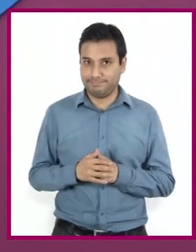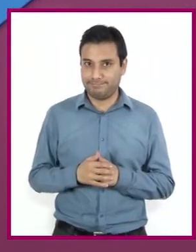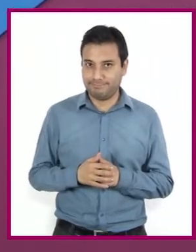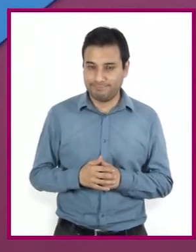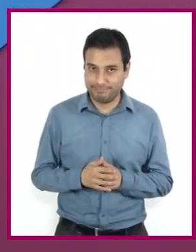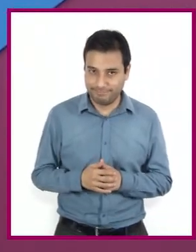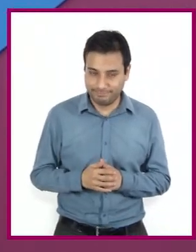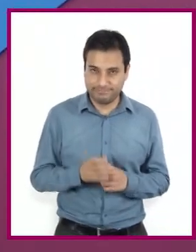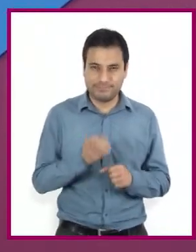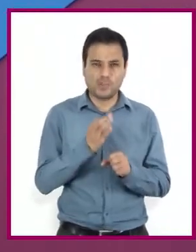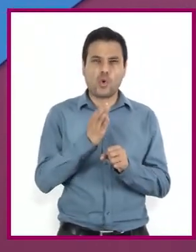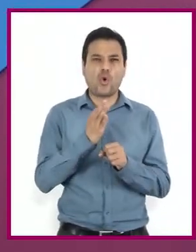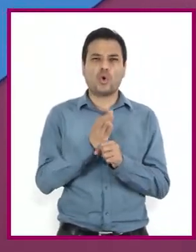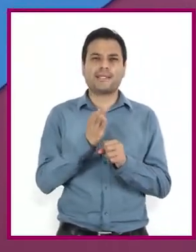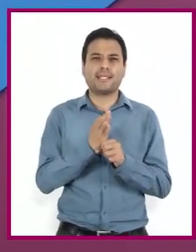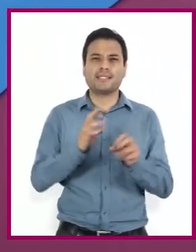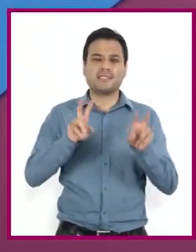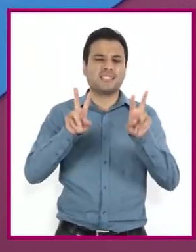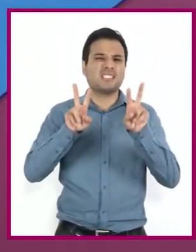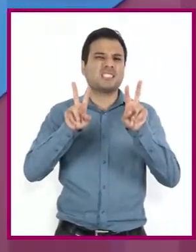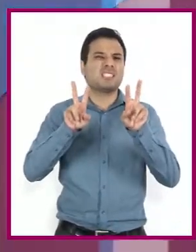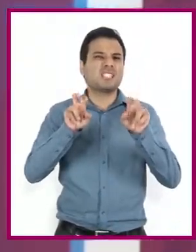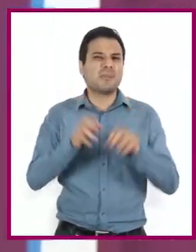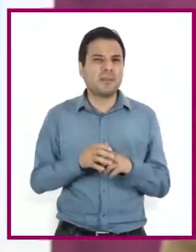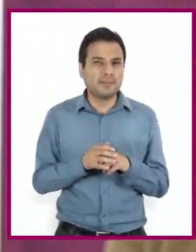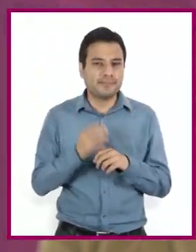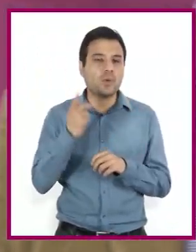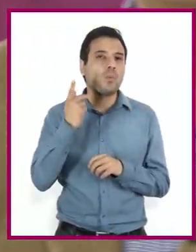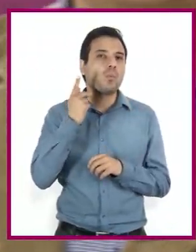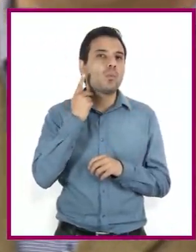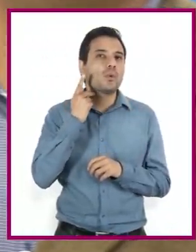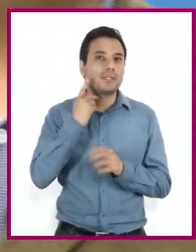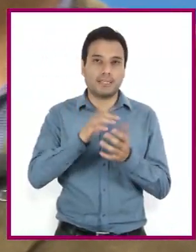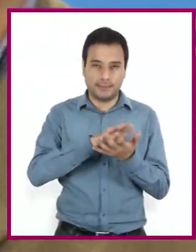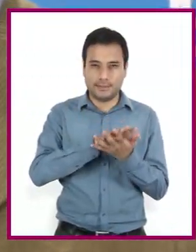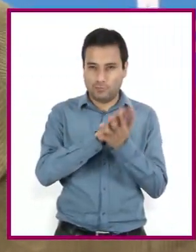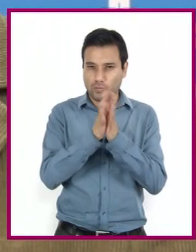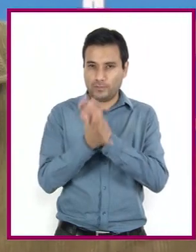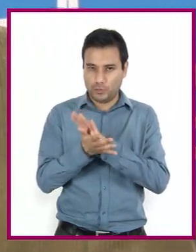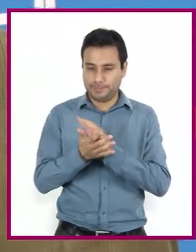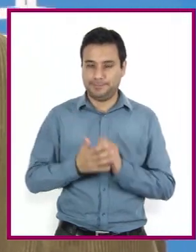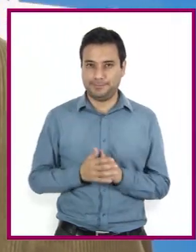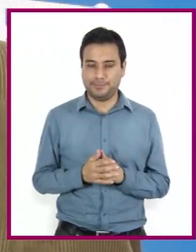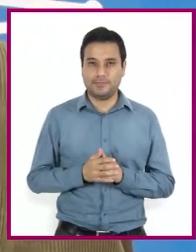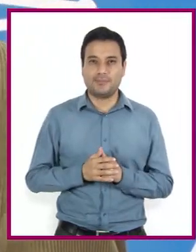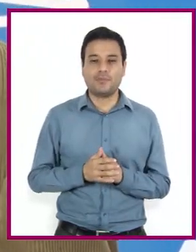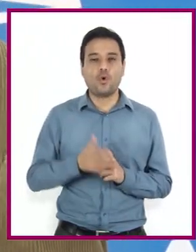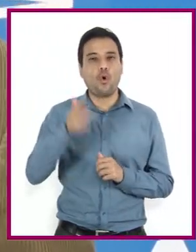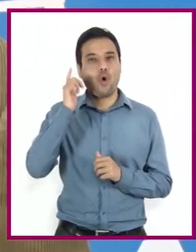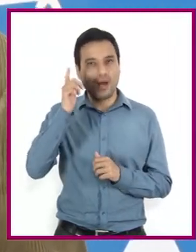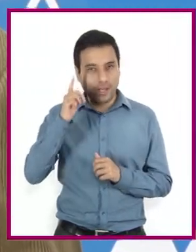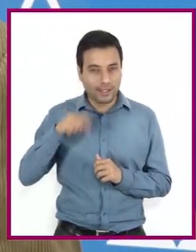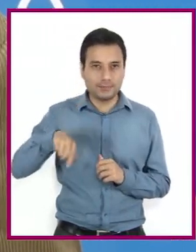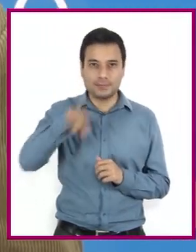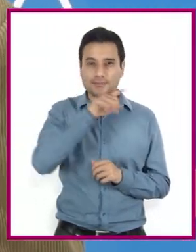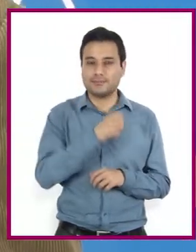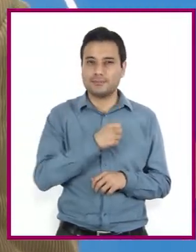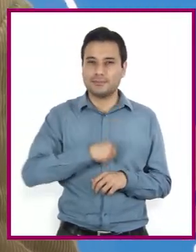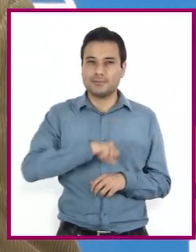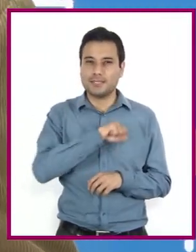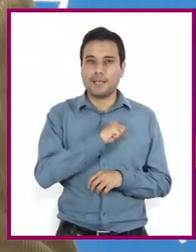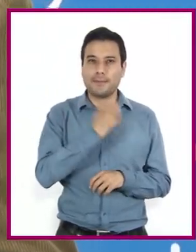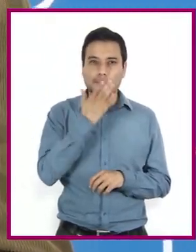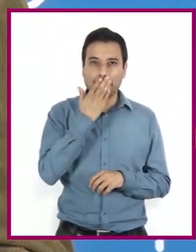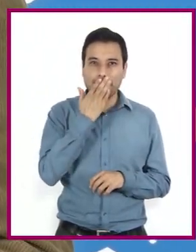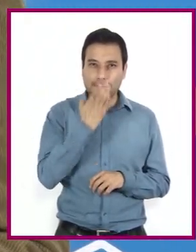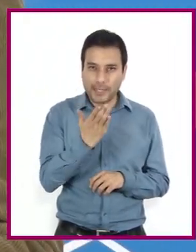ocasión abordaremos el tema la transición política. Espero que se encuentren bien de salud y siguiendo las medidas